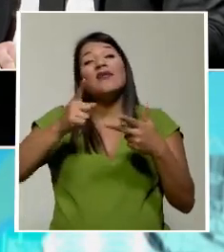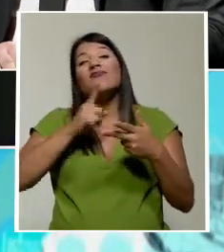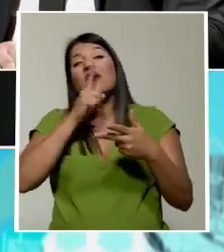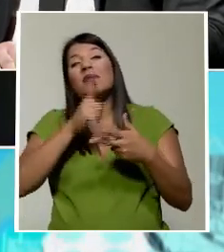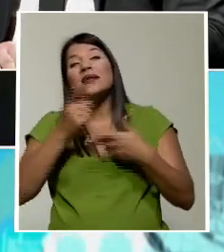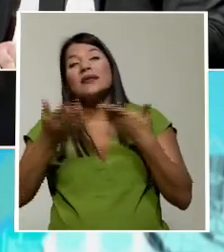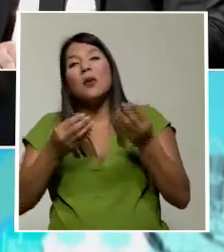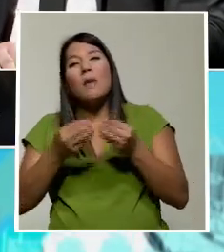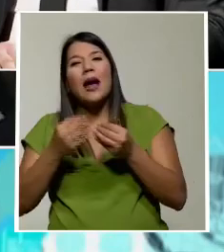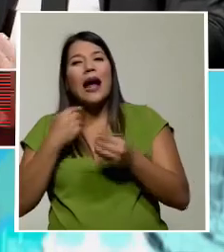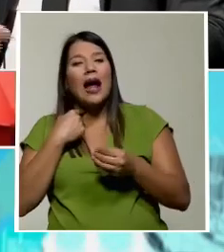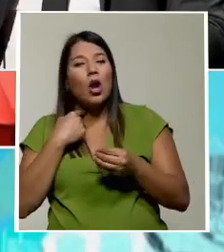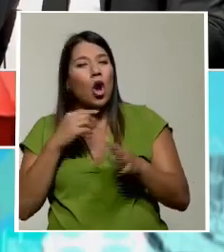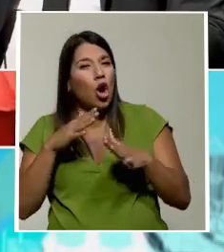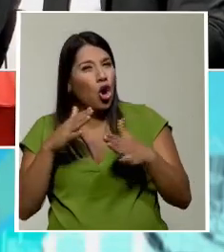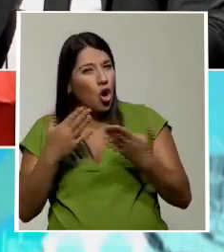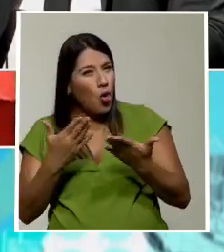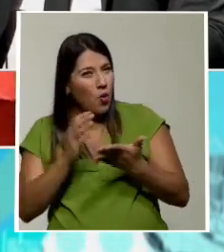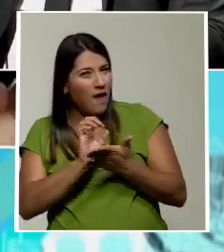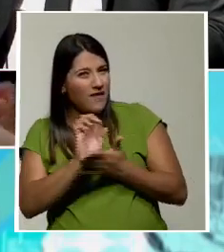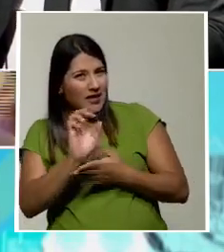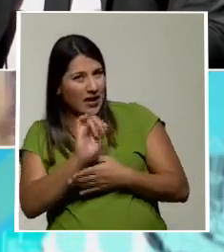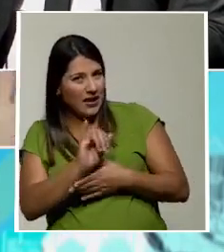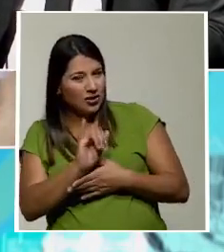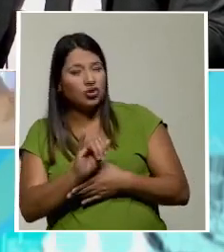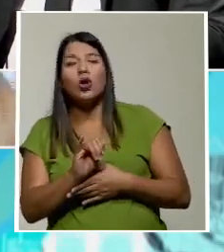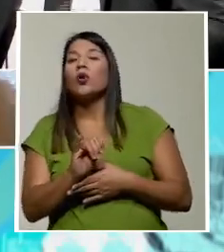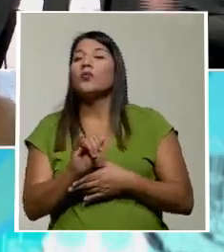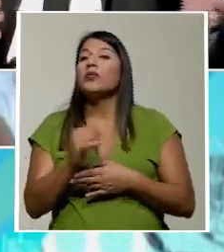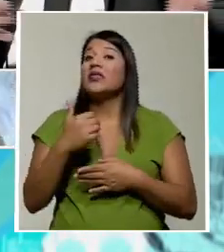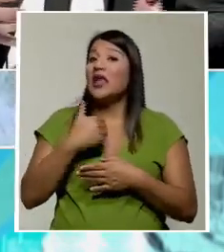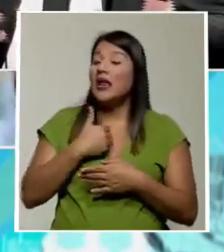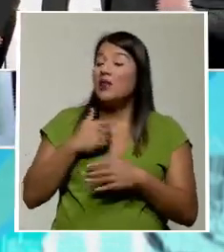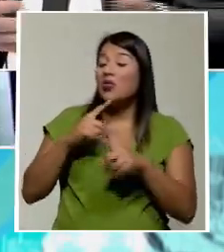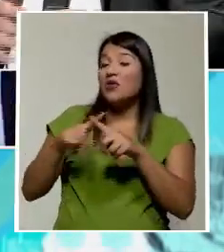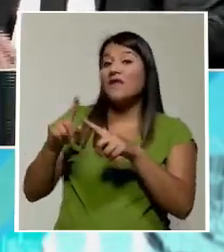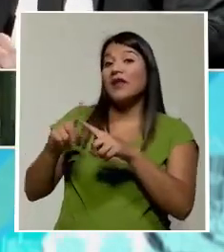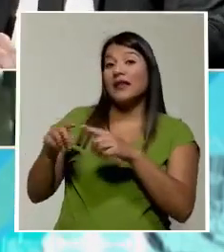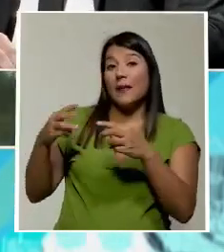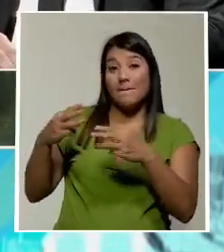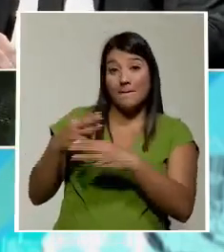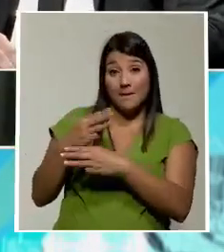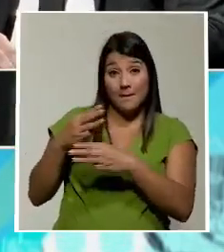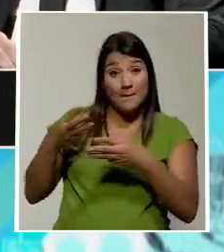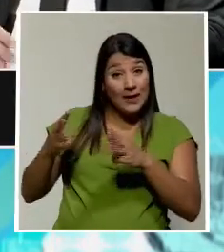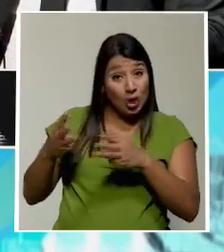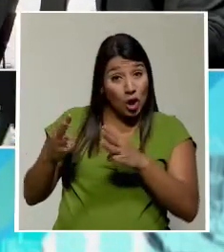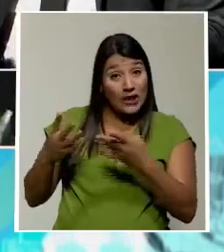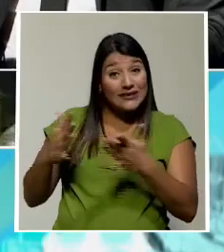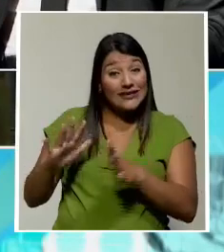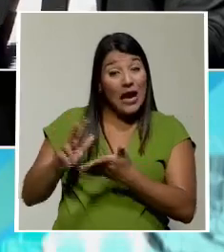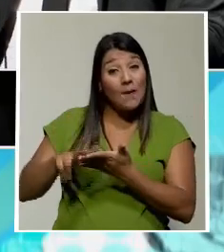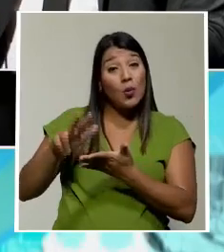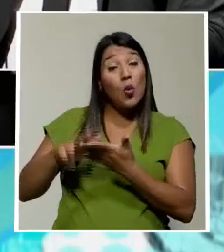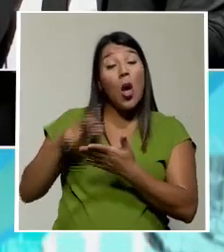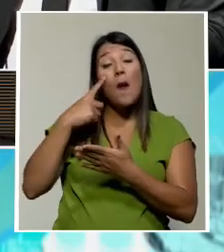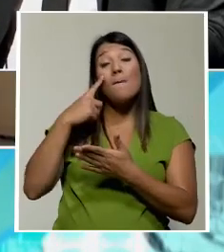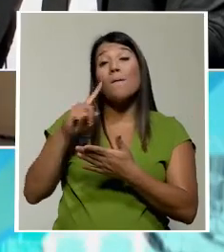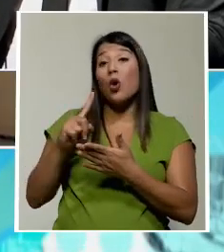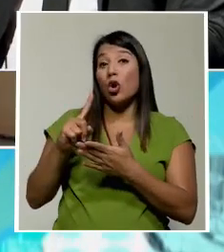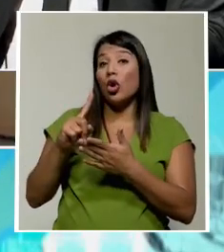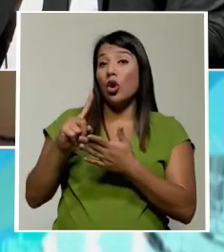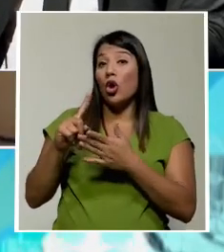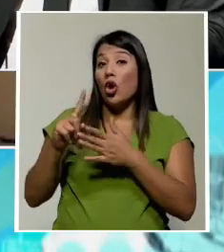de que eso no ocurra? Pues existen ciertas fórmulas que además están aprobadas por la Contraloría General de la República, en donde en efecto